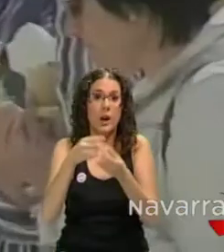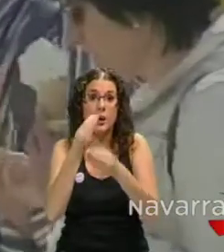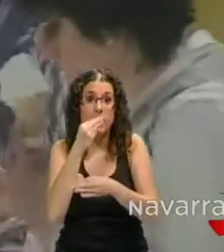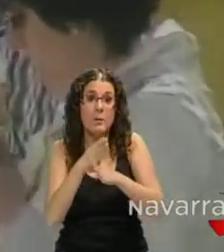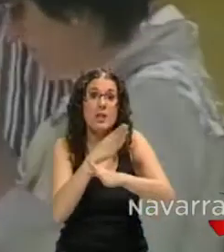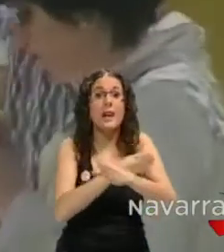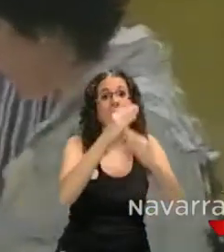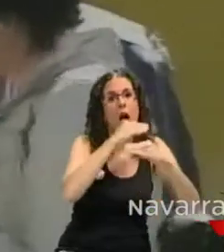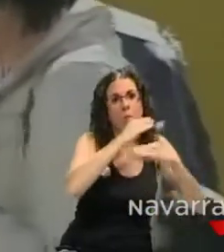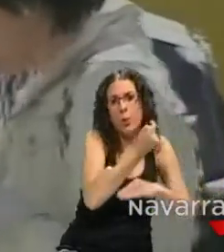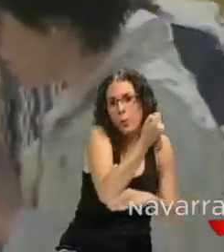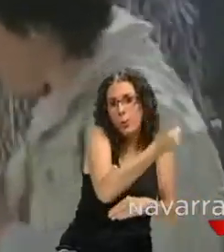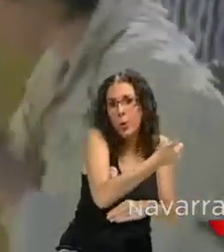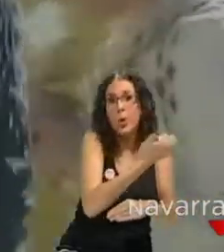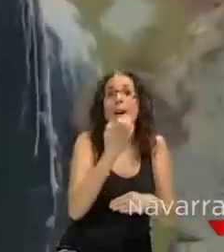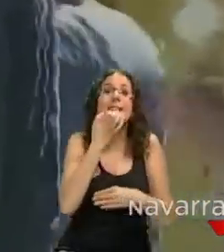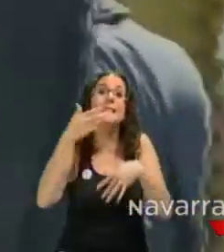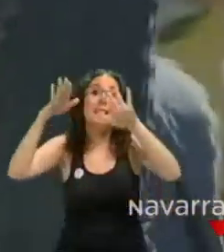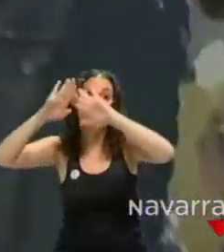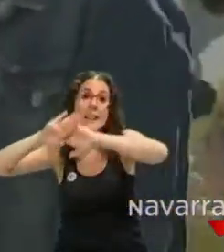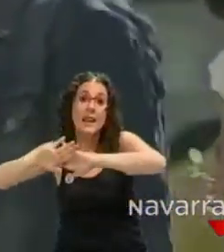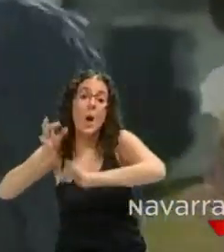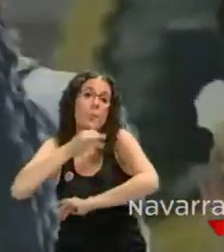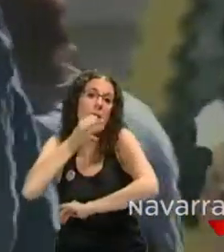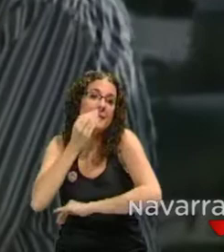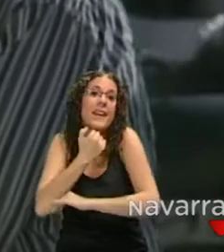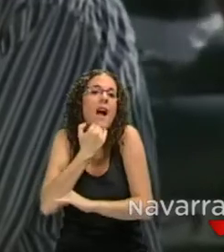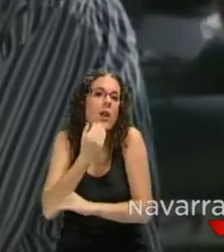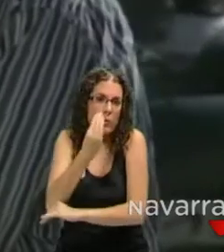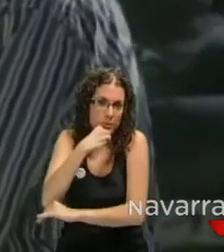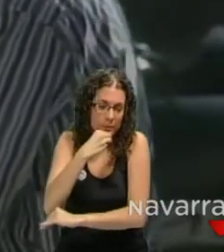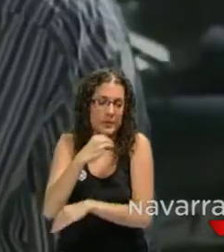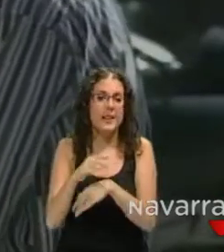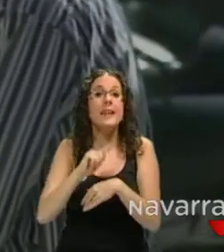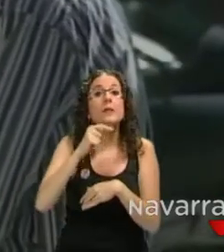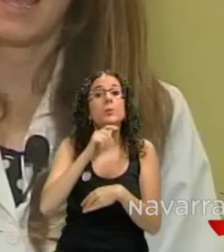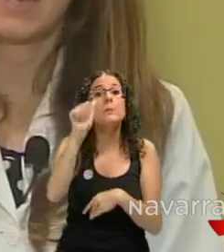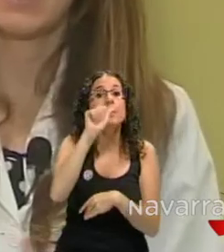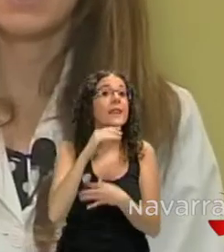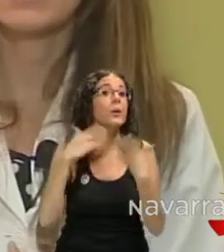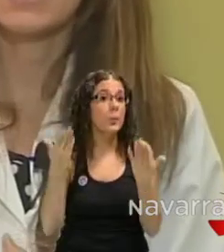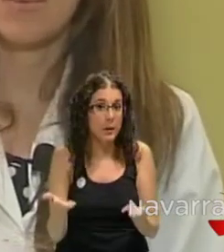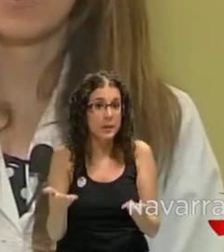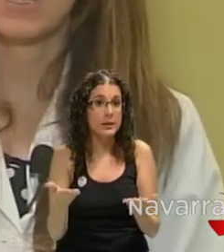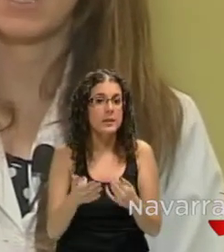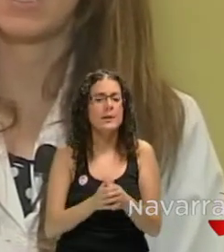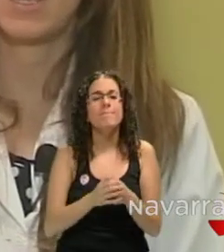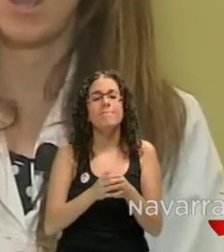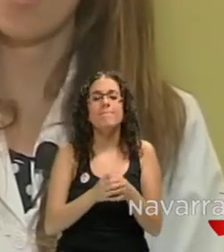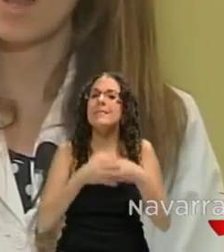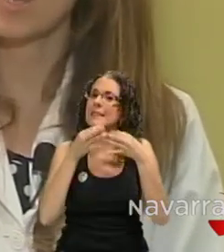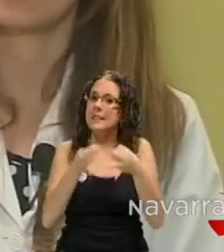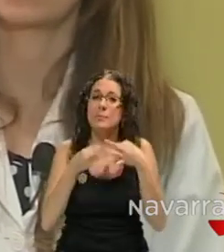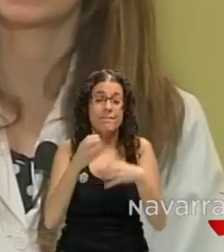es la hora de la cena intentar comer algo a media tarde, y luego como bebida elegir